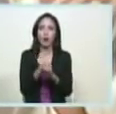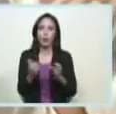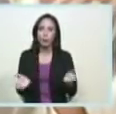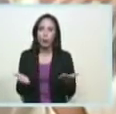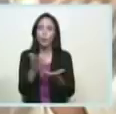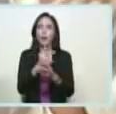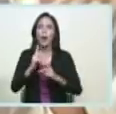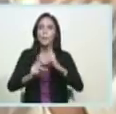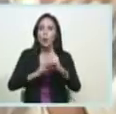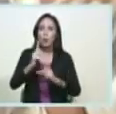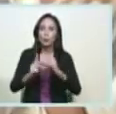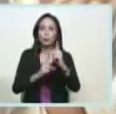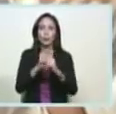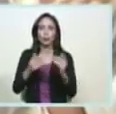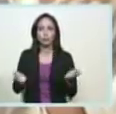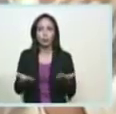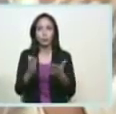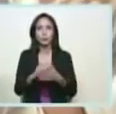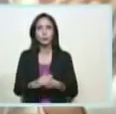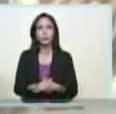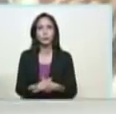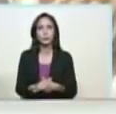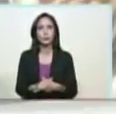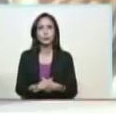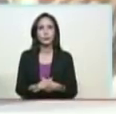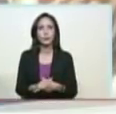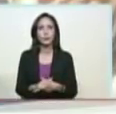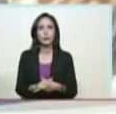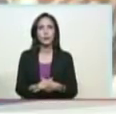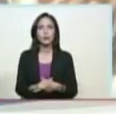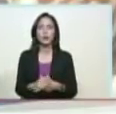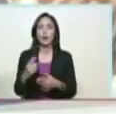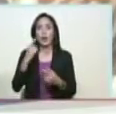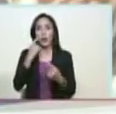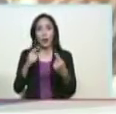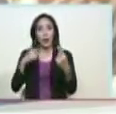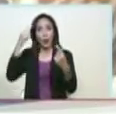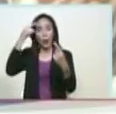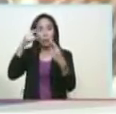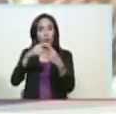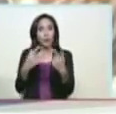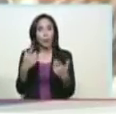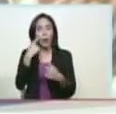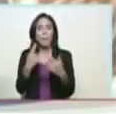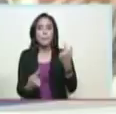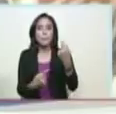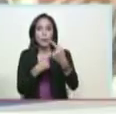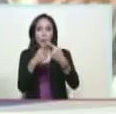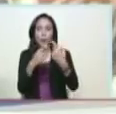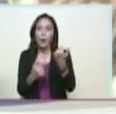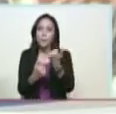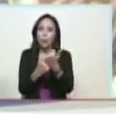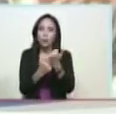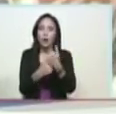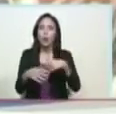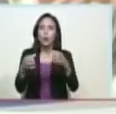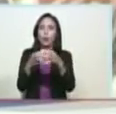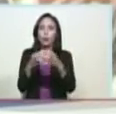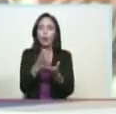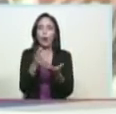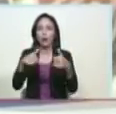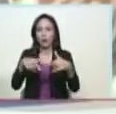las fuerzas productivas busca en primer lugar apoyar al sector productivo nacional para que